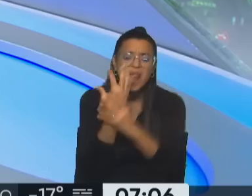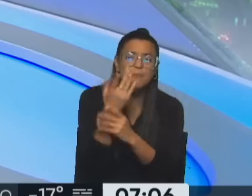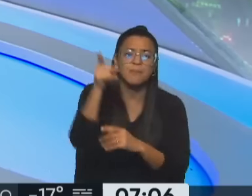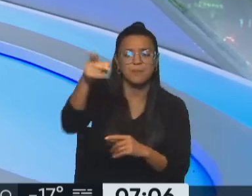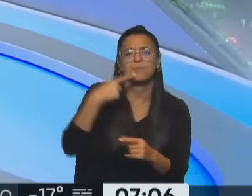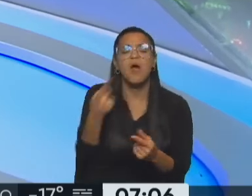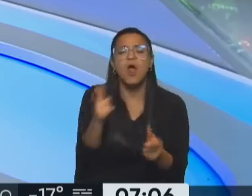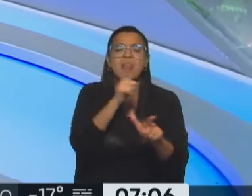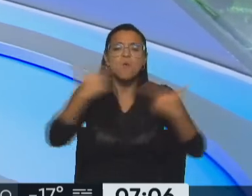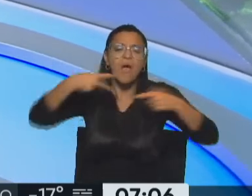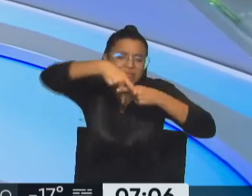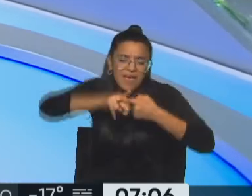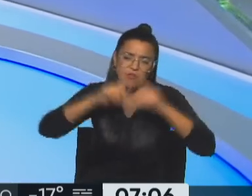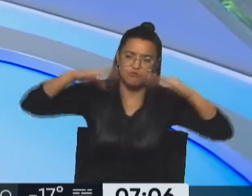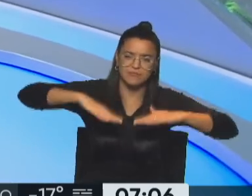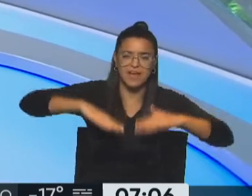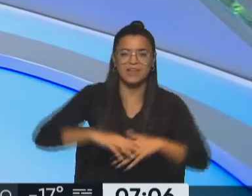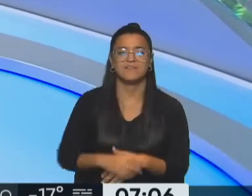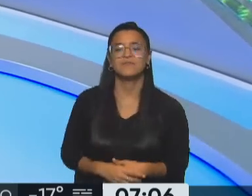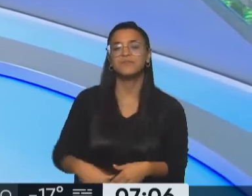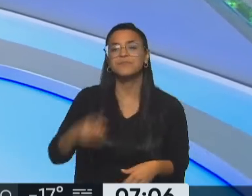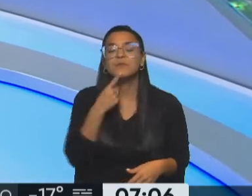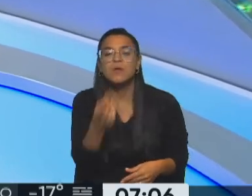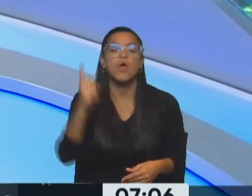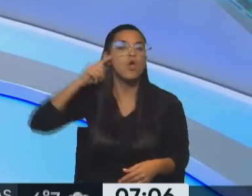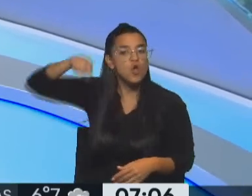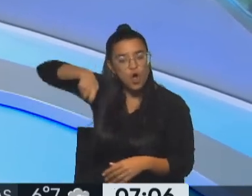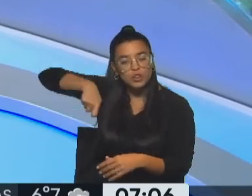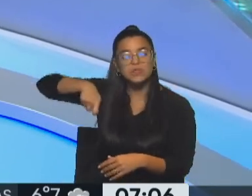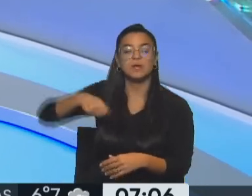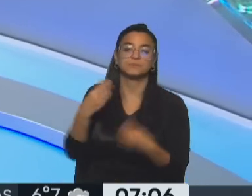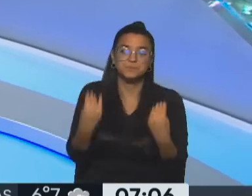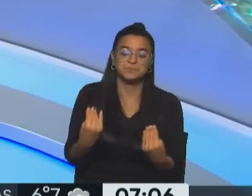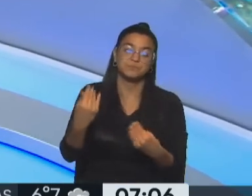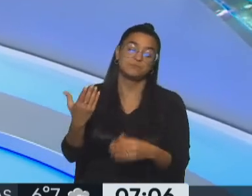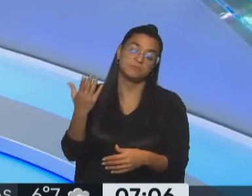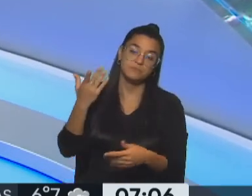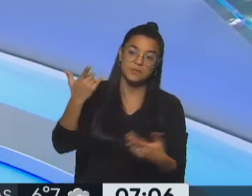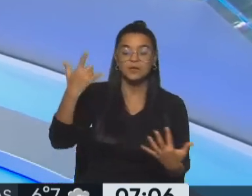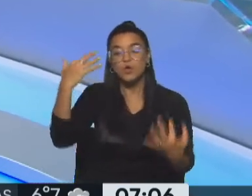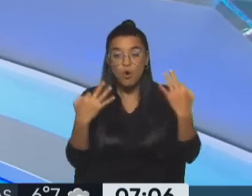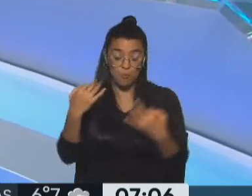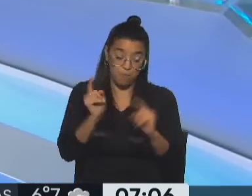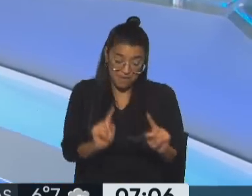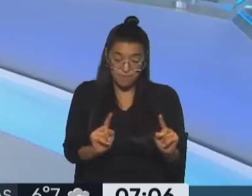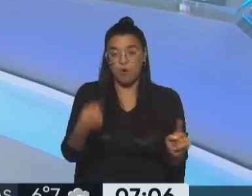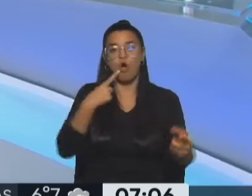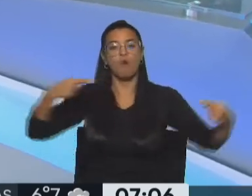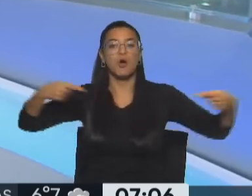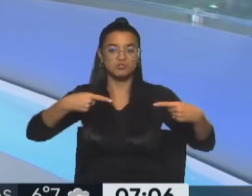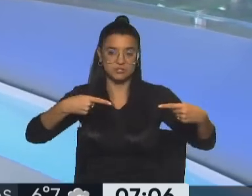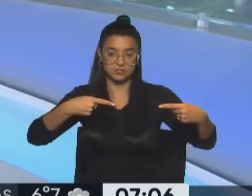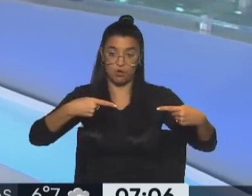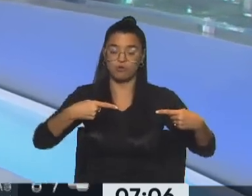lenguaje técnico judicial, a ver. La Corte recibió una acción judicial por parte de la oposición